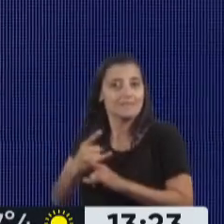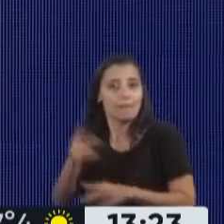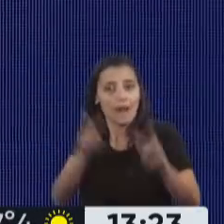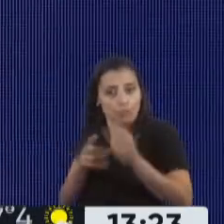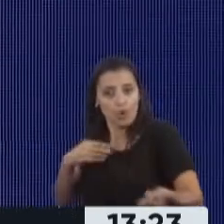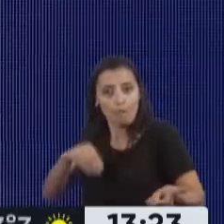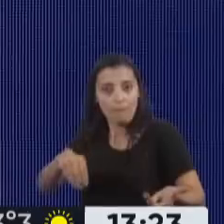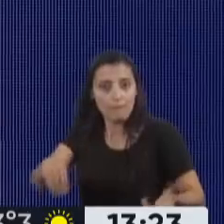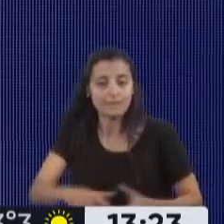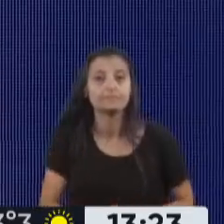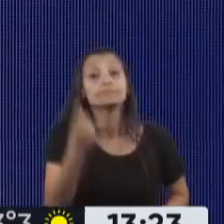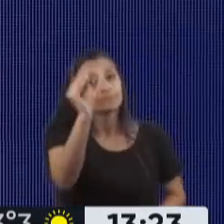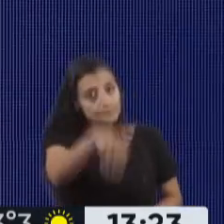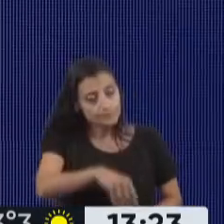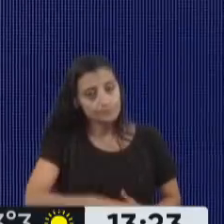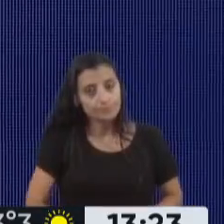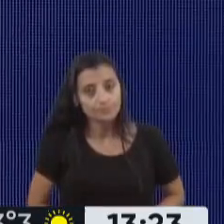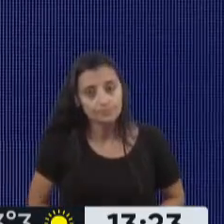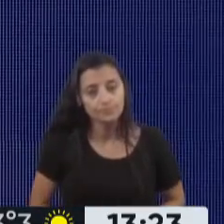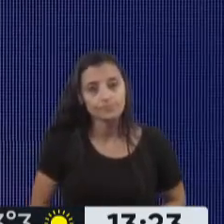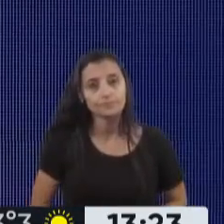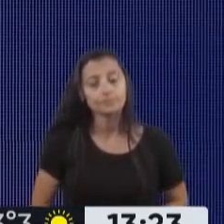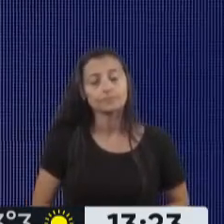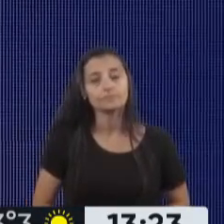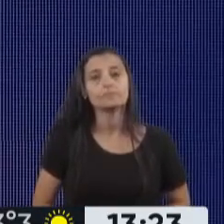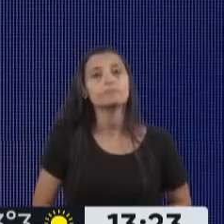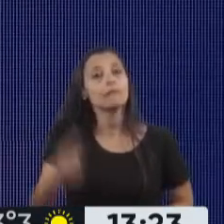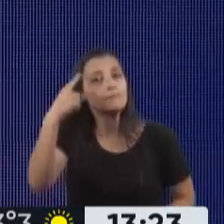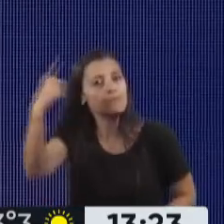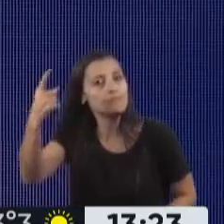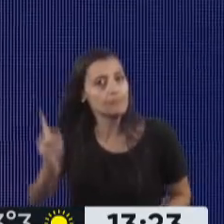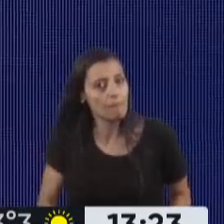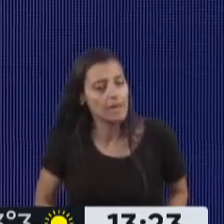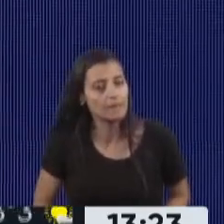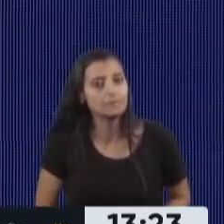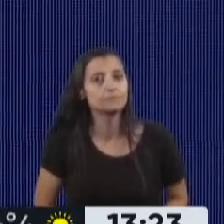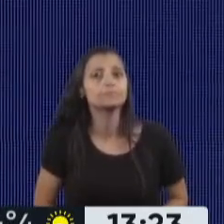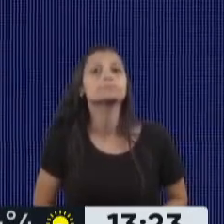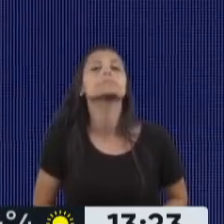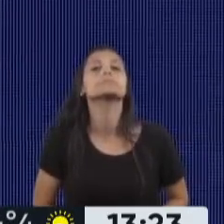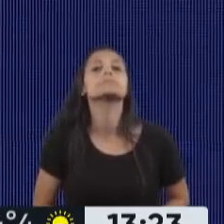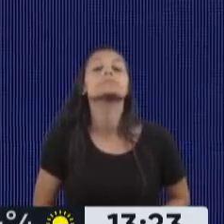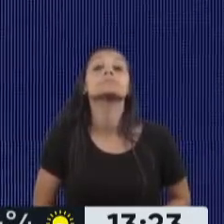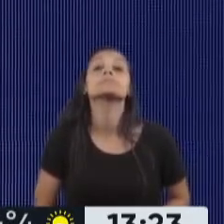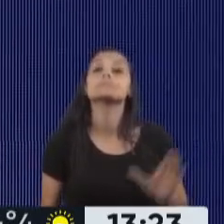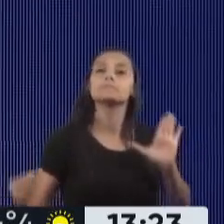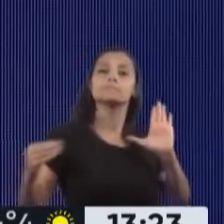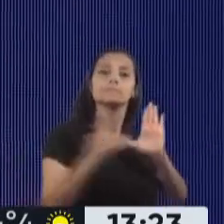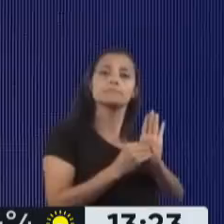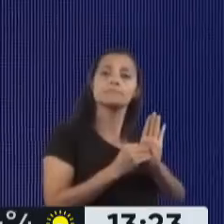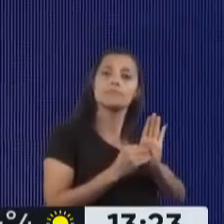Y otra cosa que se me ocurrió fue agregar un tribunal